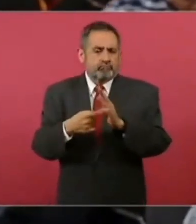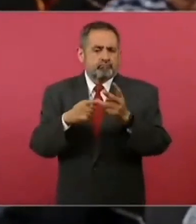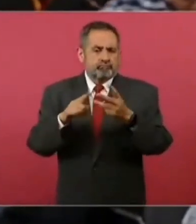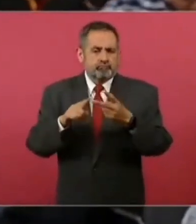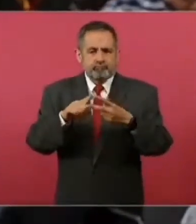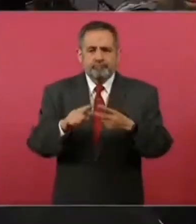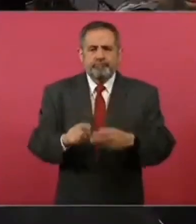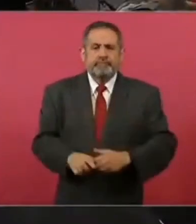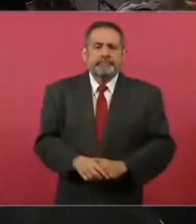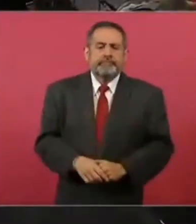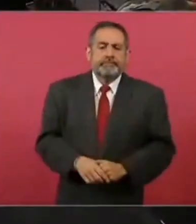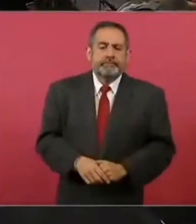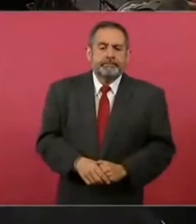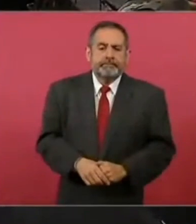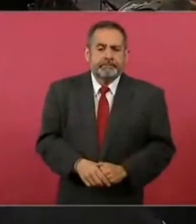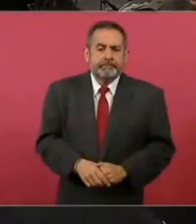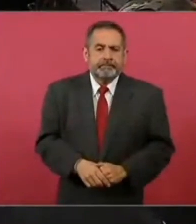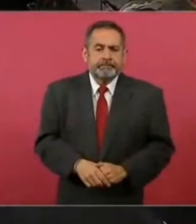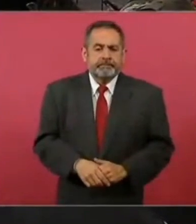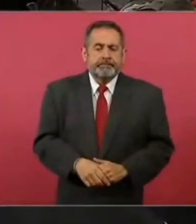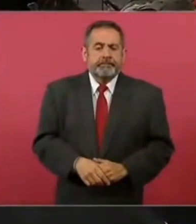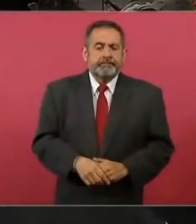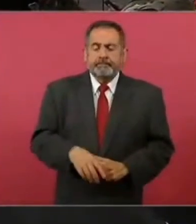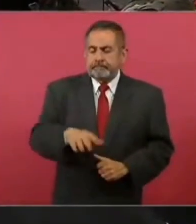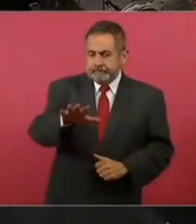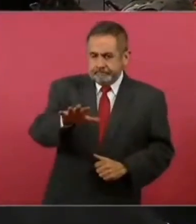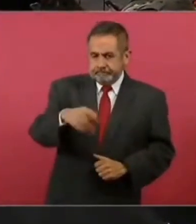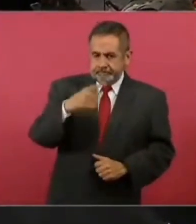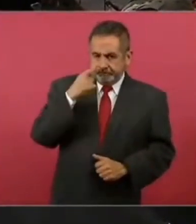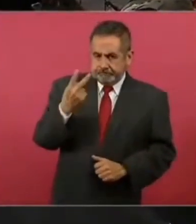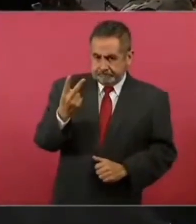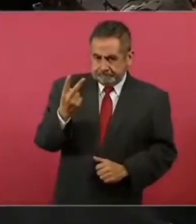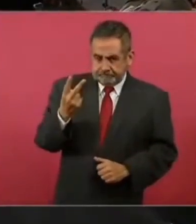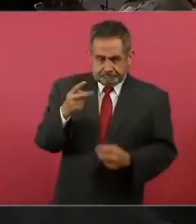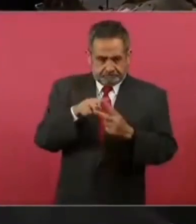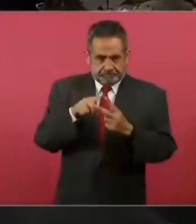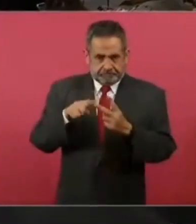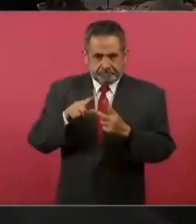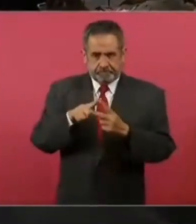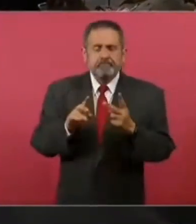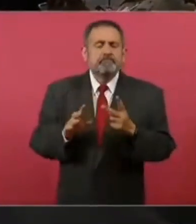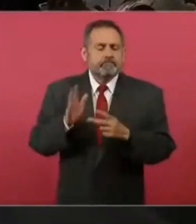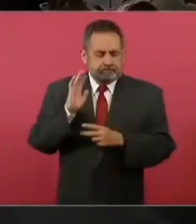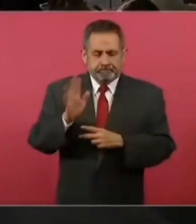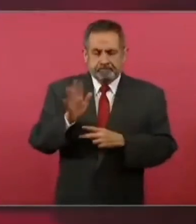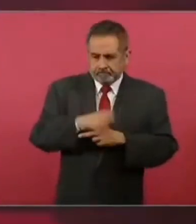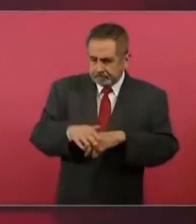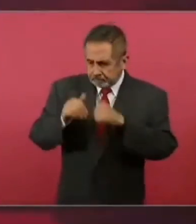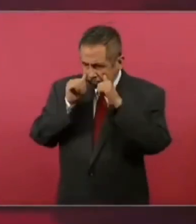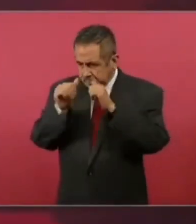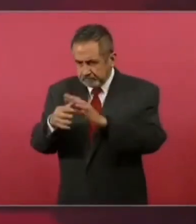de impunidad presidente bueno en los dos casos se está atendiendo